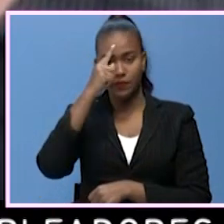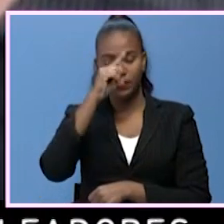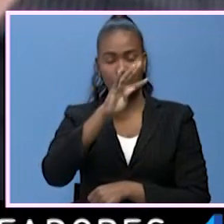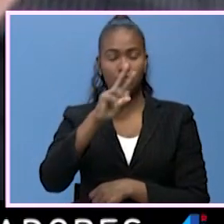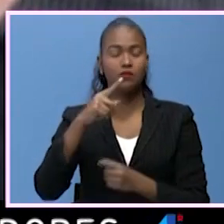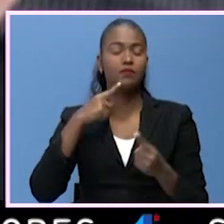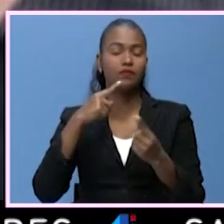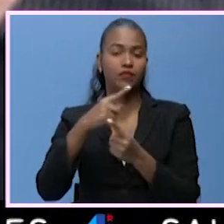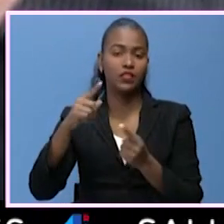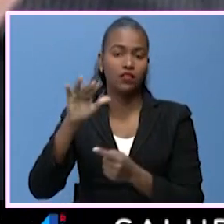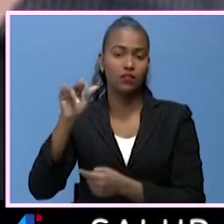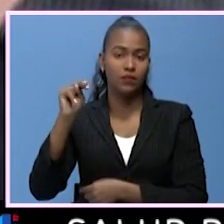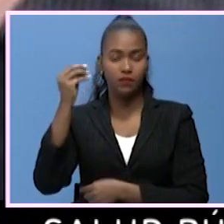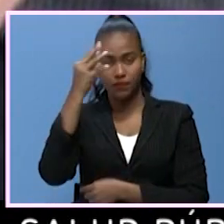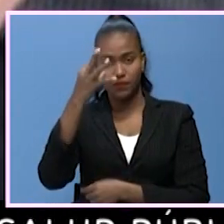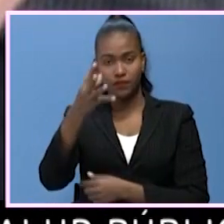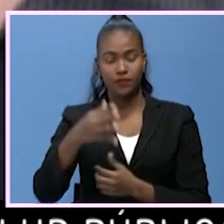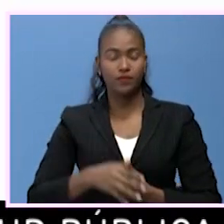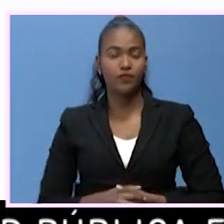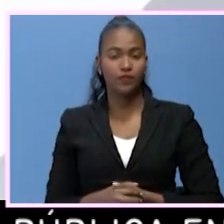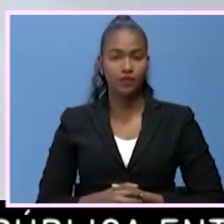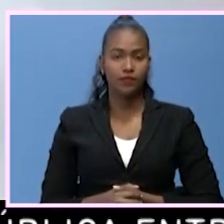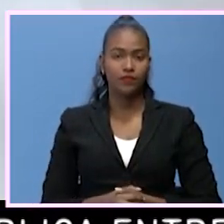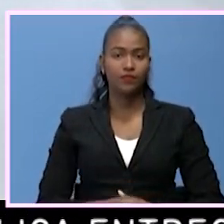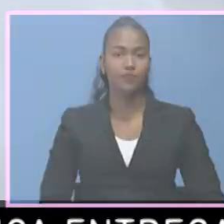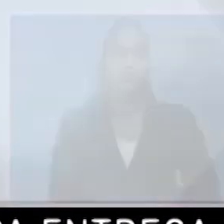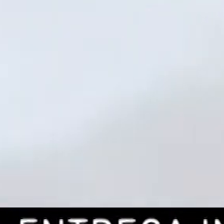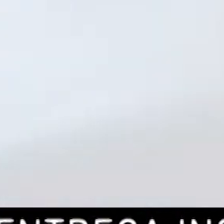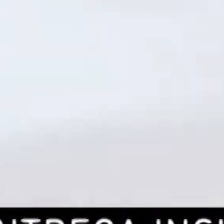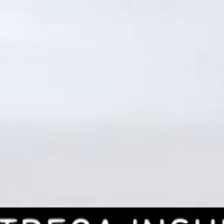para 4RD Noticias, Carmen Aybar.